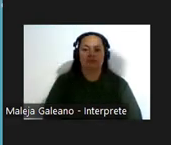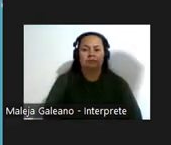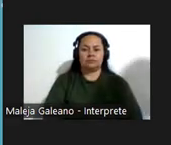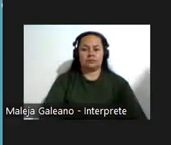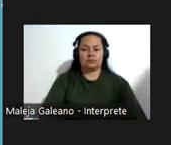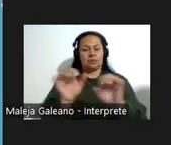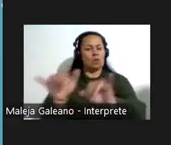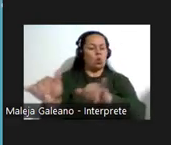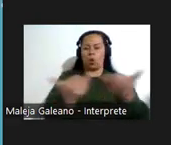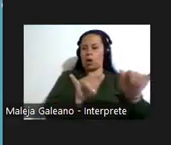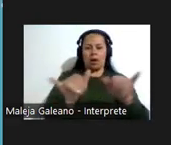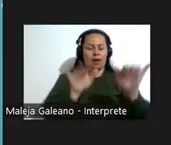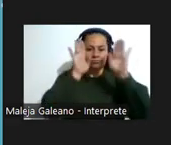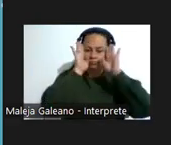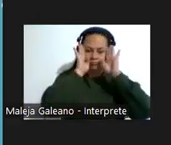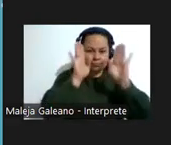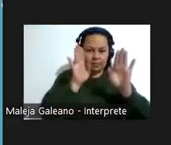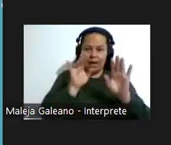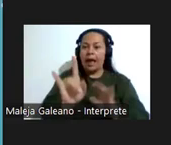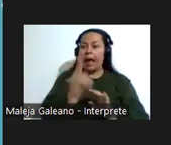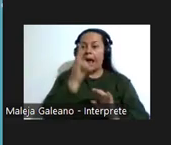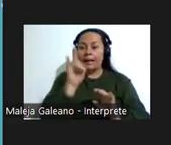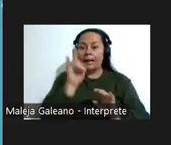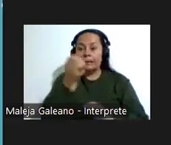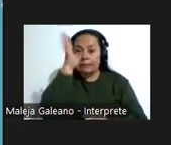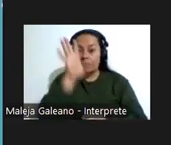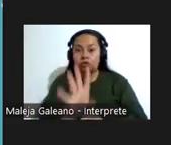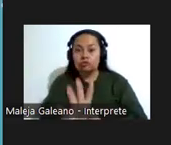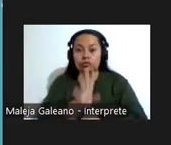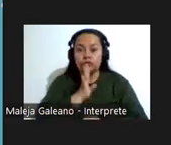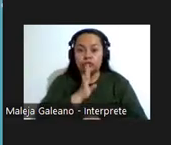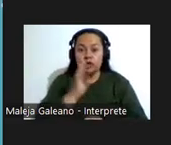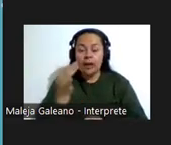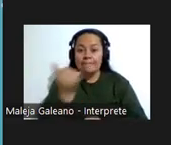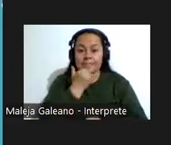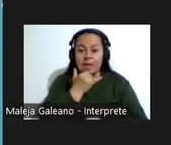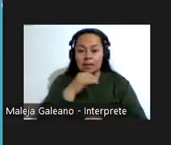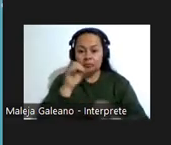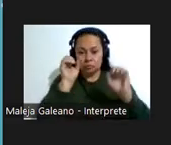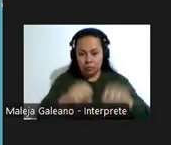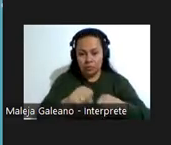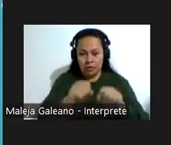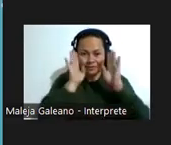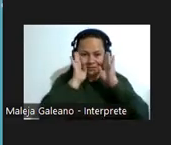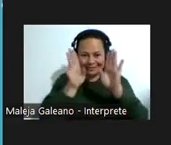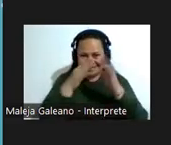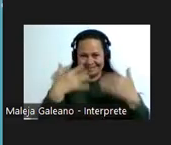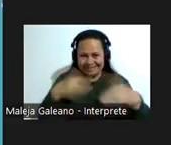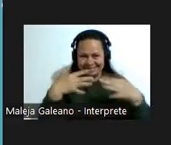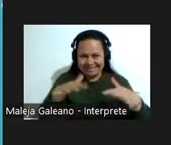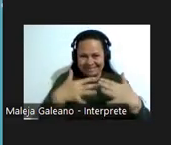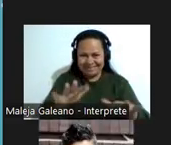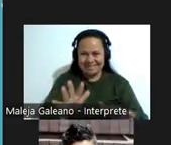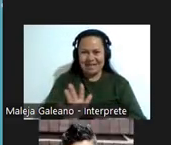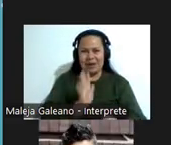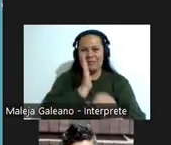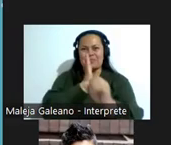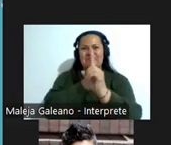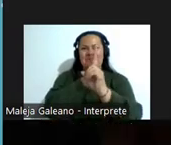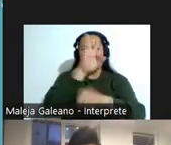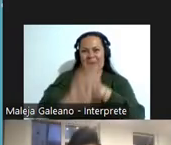Igual, estamos pendientes. Si de pronto alguien se le enciende el micrófono de forma equivocada, te pido que estés allí pendiente para